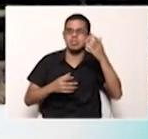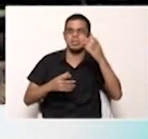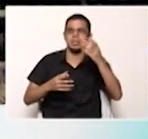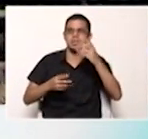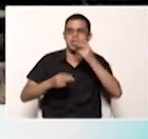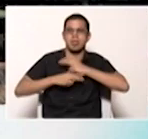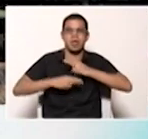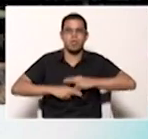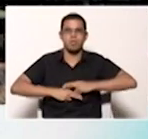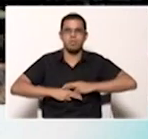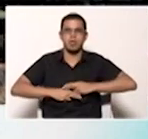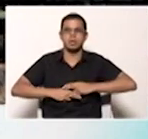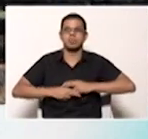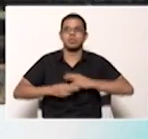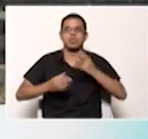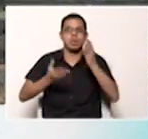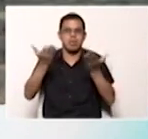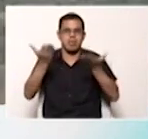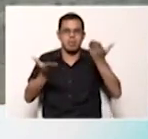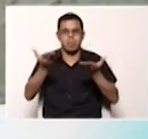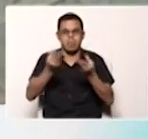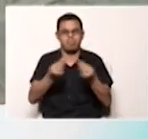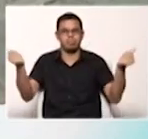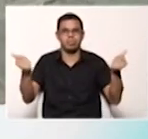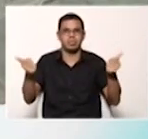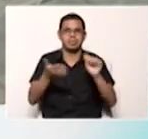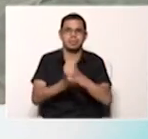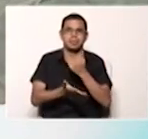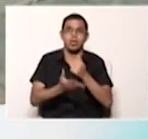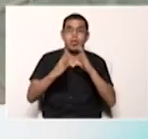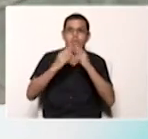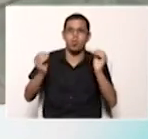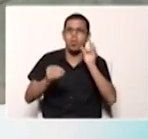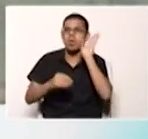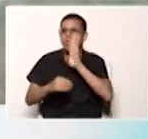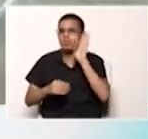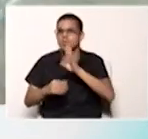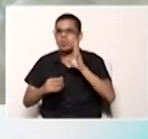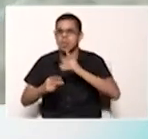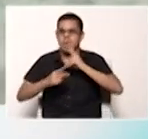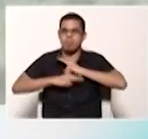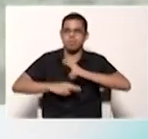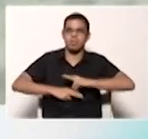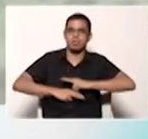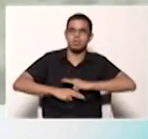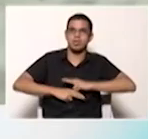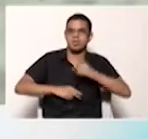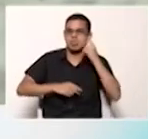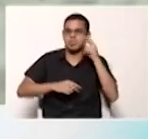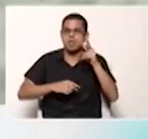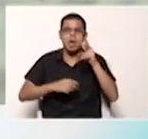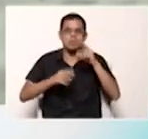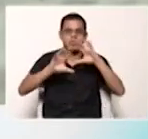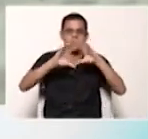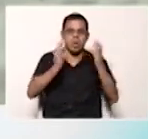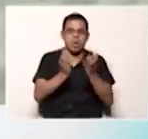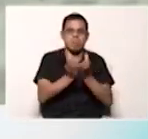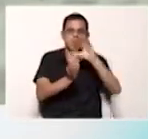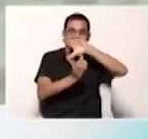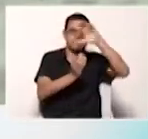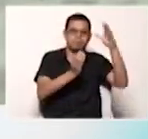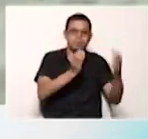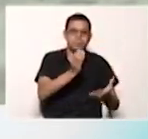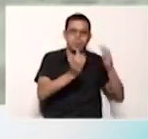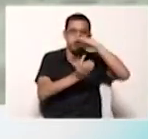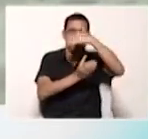poco responsables de eso. La contaminación provocada por el hombre ha hecho que la capa de ozono, que nos protege